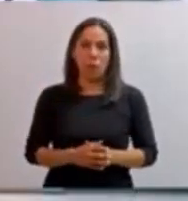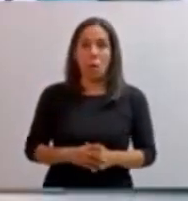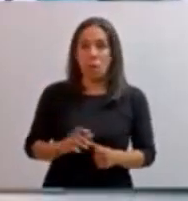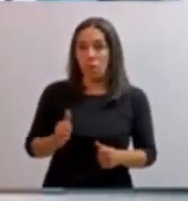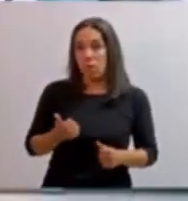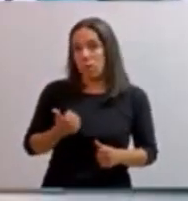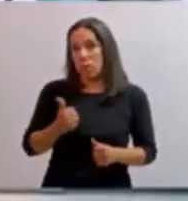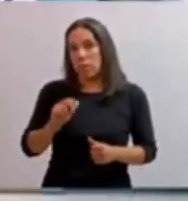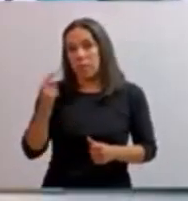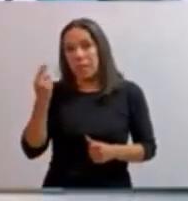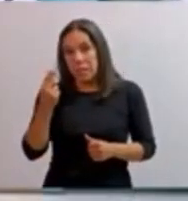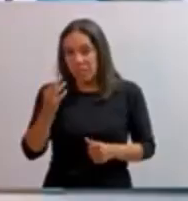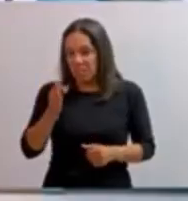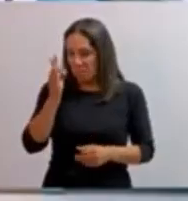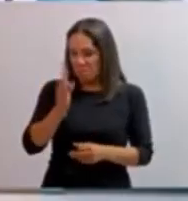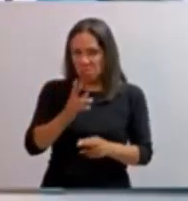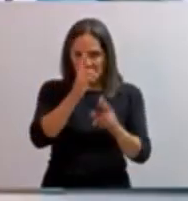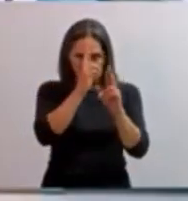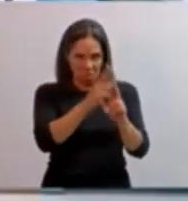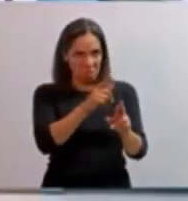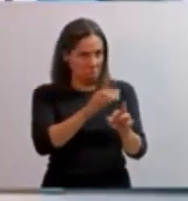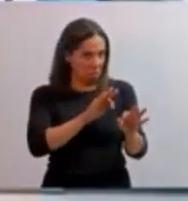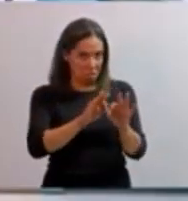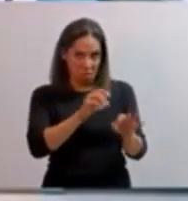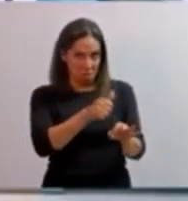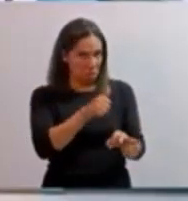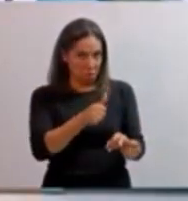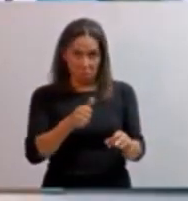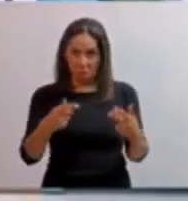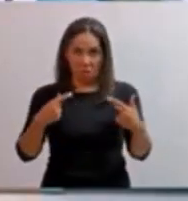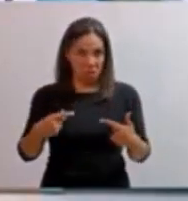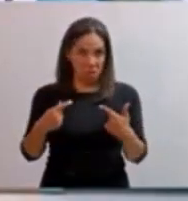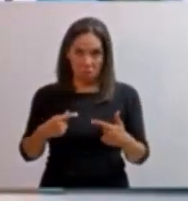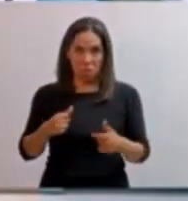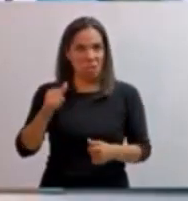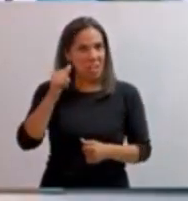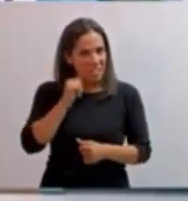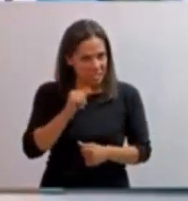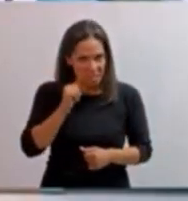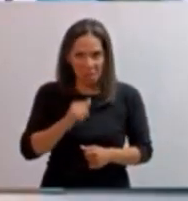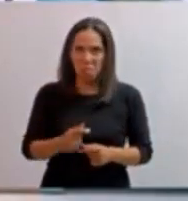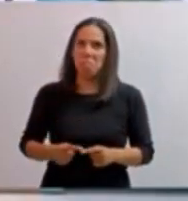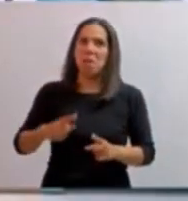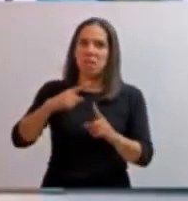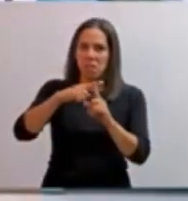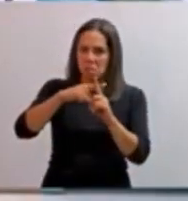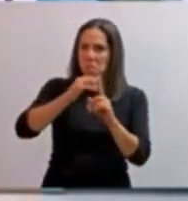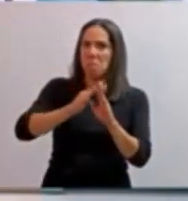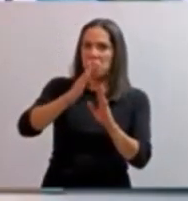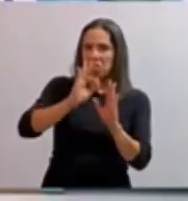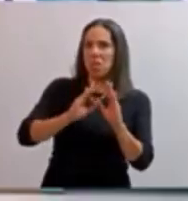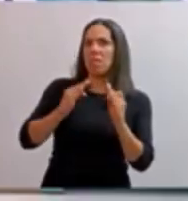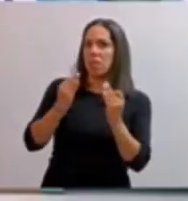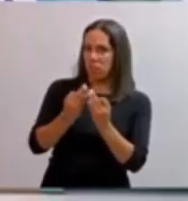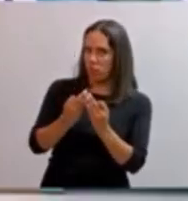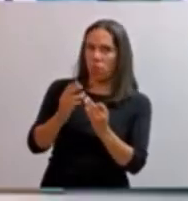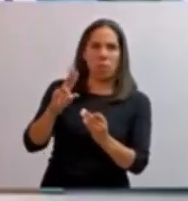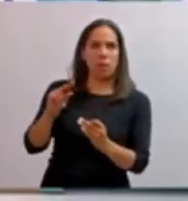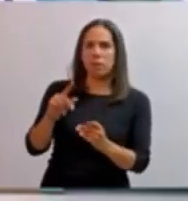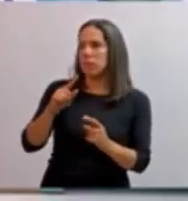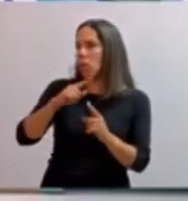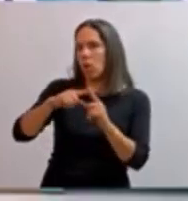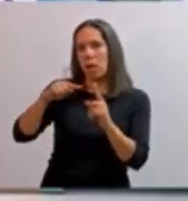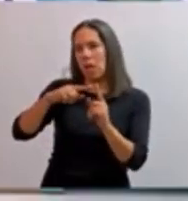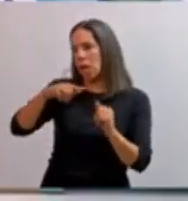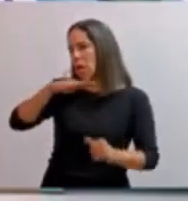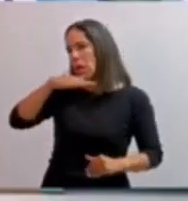trabajo. Siempre que vamos a un aula encontramos también cosas positivas. No vamos a observar un aula por algo negativo, también